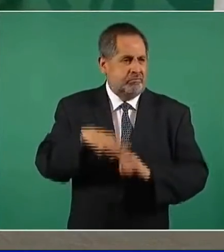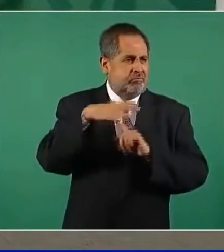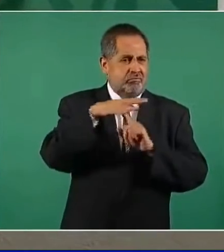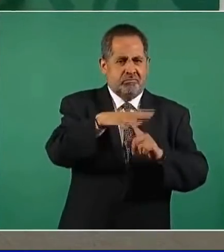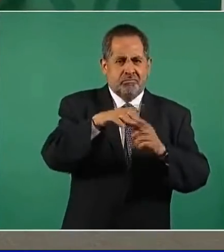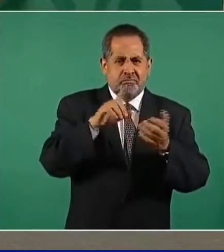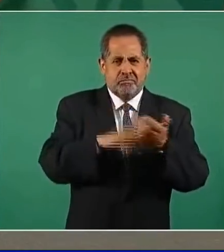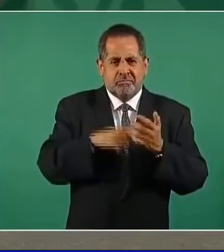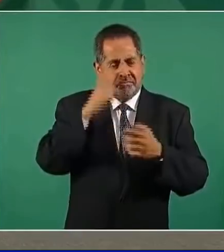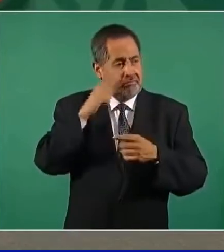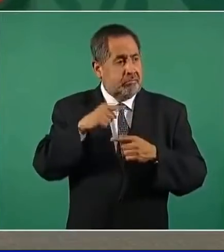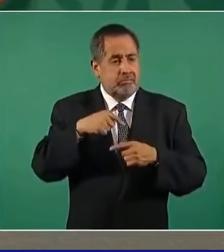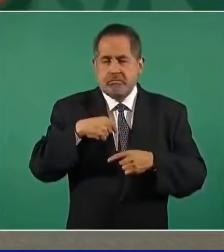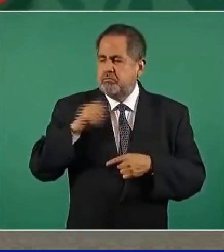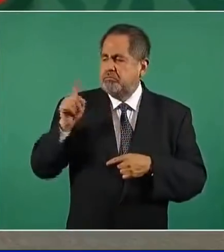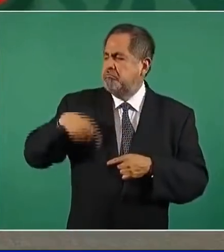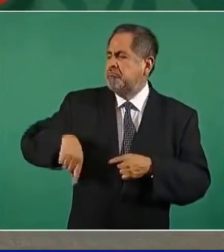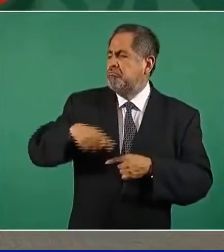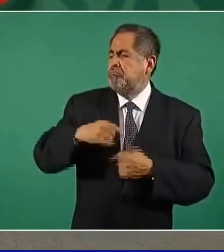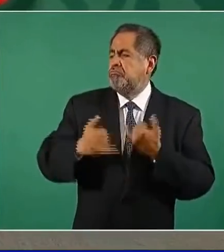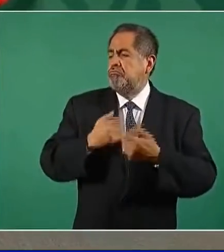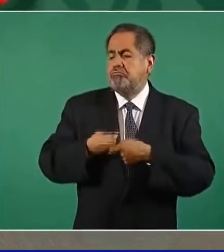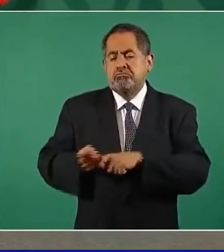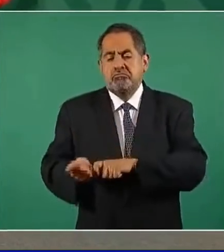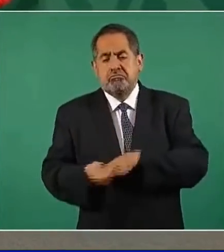helicópteros hasta para ir a jugar golf.